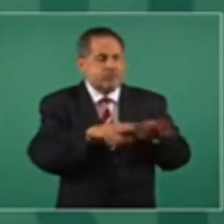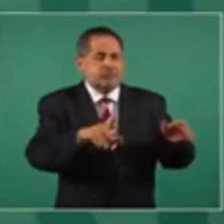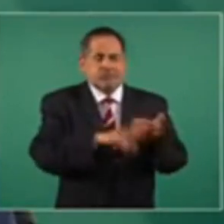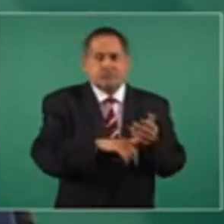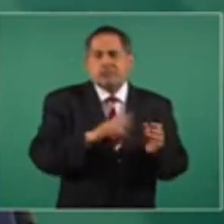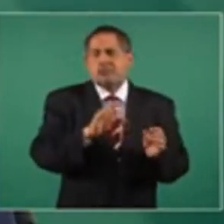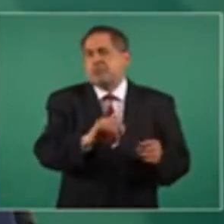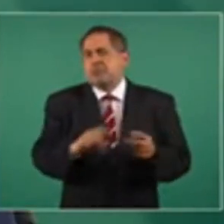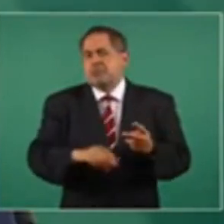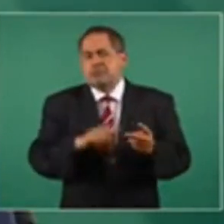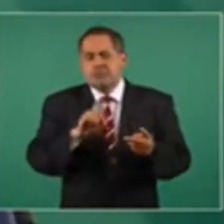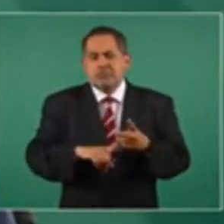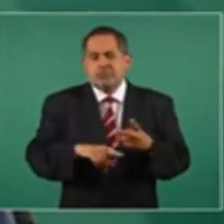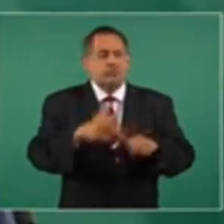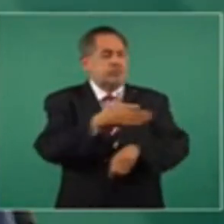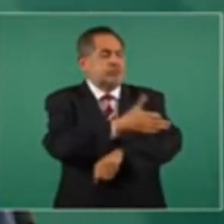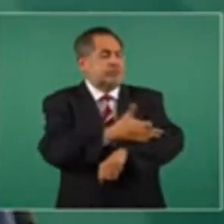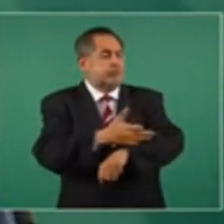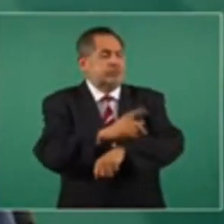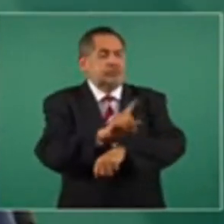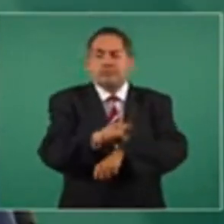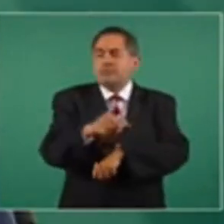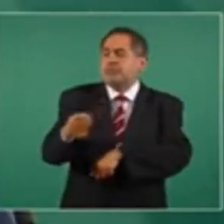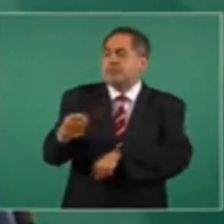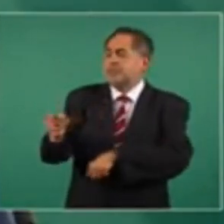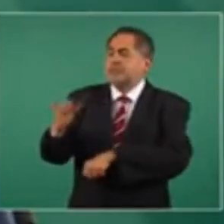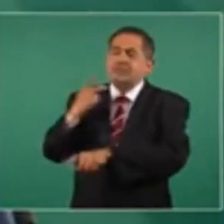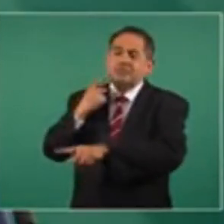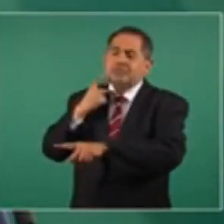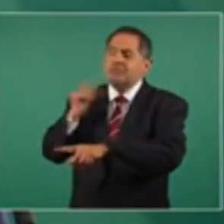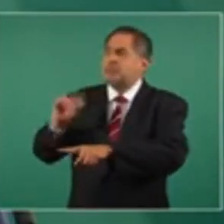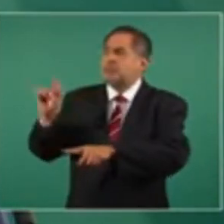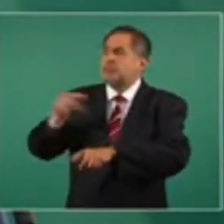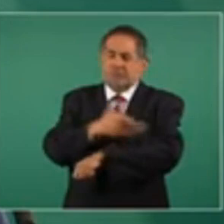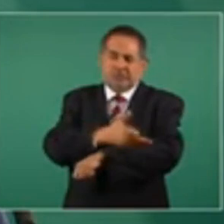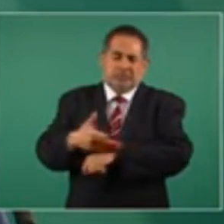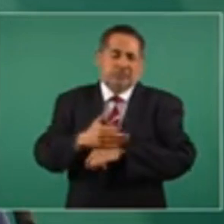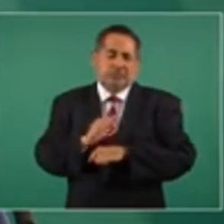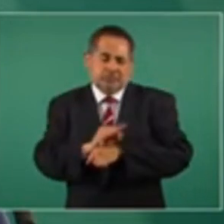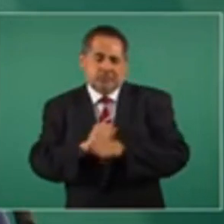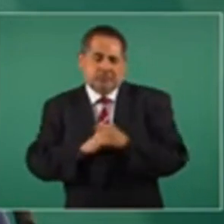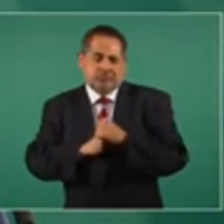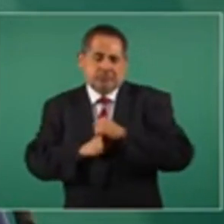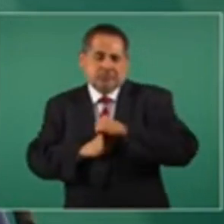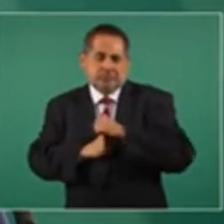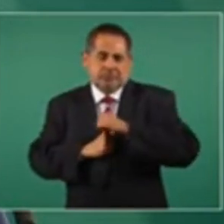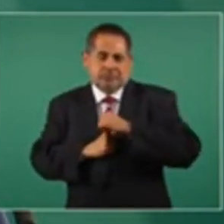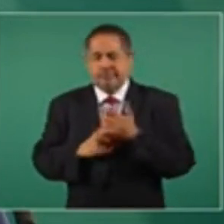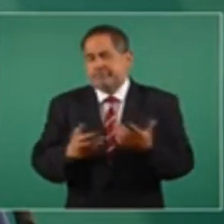sea porque eran familiares de políticos.